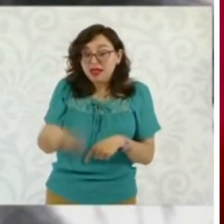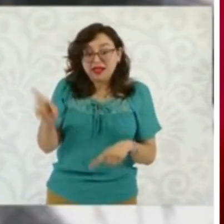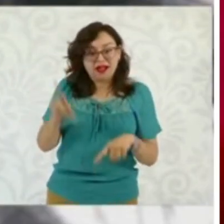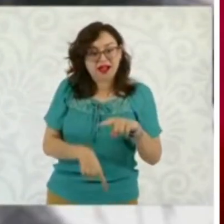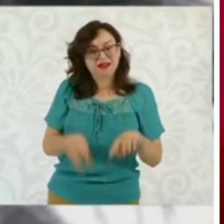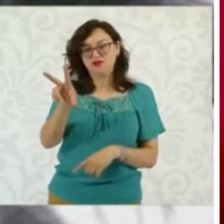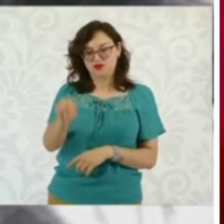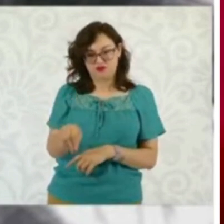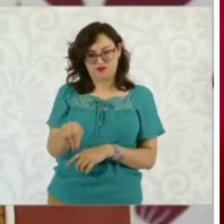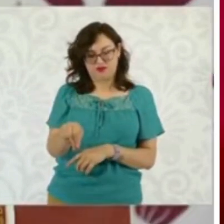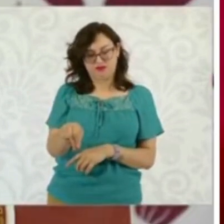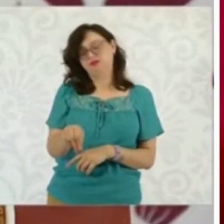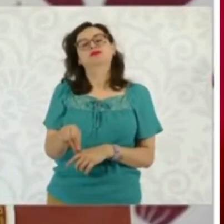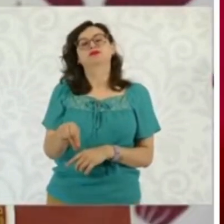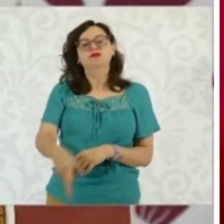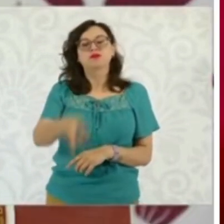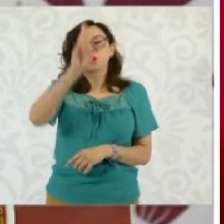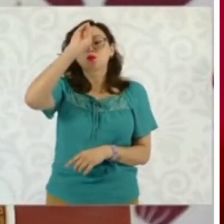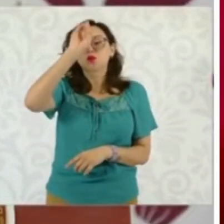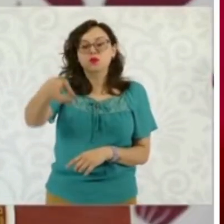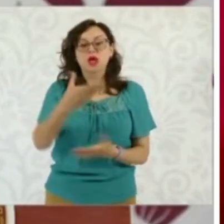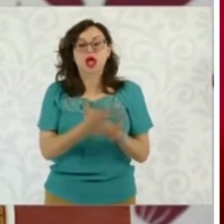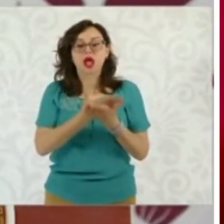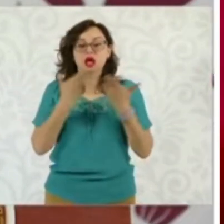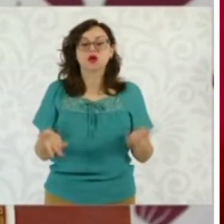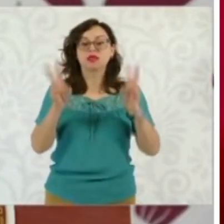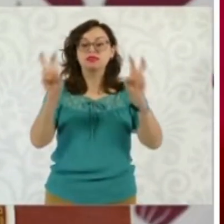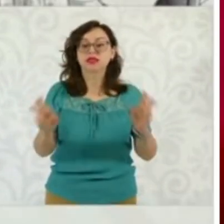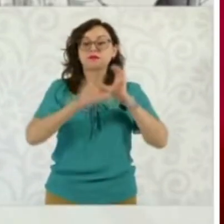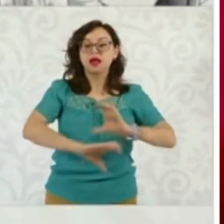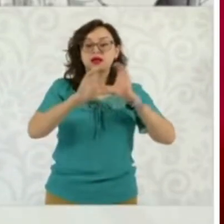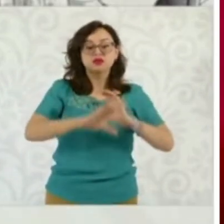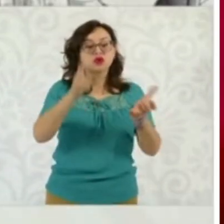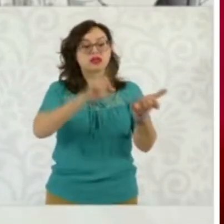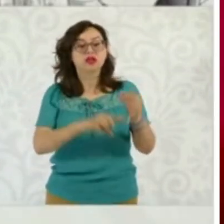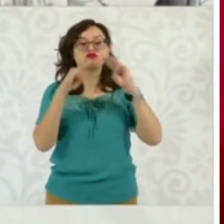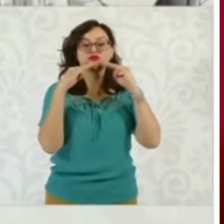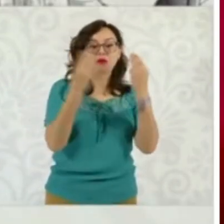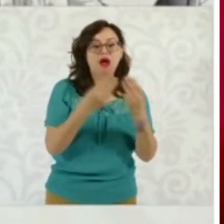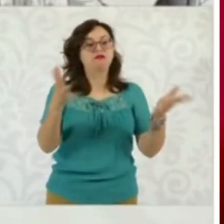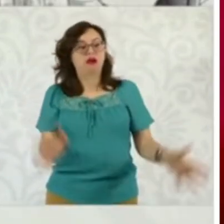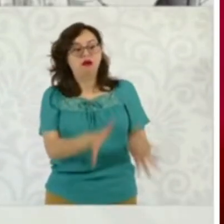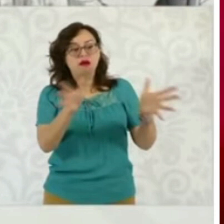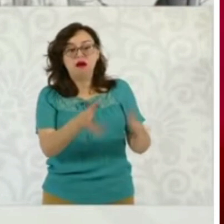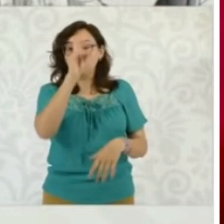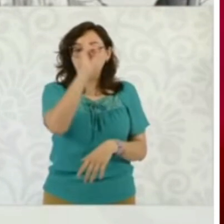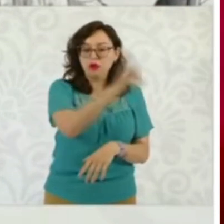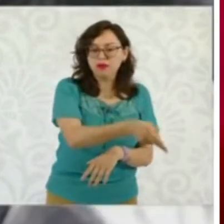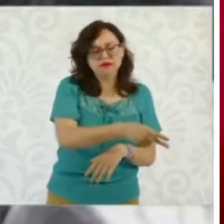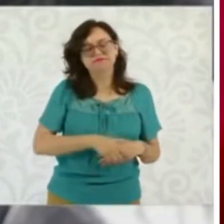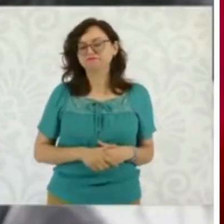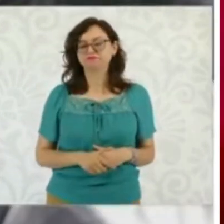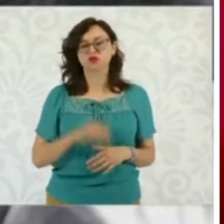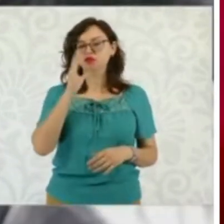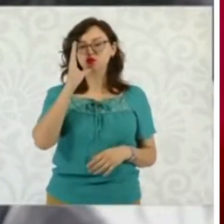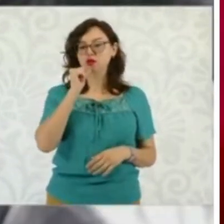Promover, porque no es un asunto de prohibir, de decir ahora ya se va a prohibir los corridos tumbados que hablan de apología de la violencia. No. Se trata de